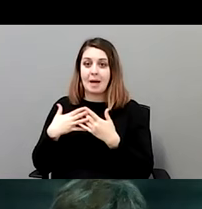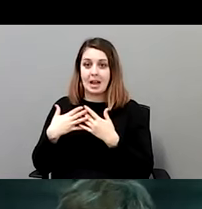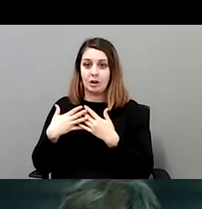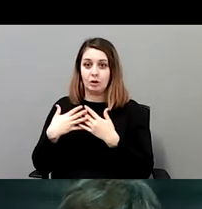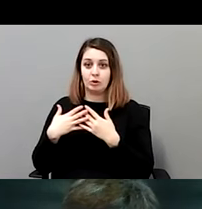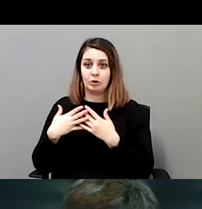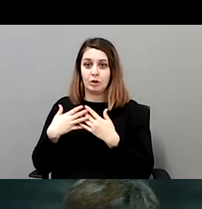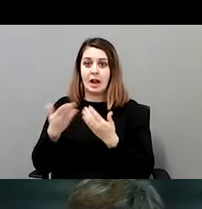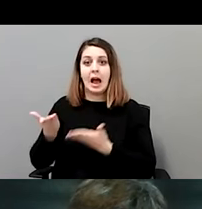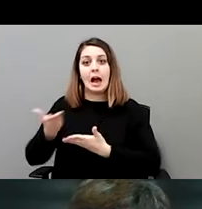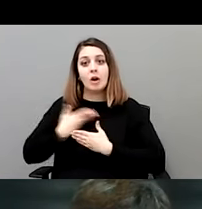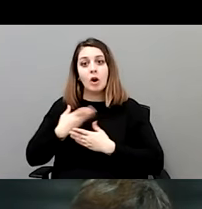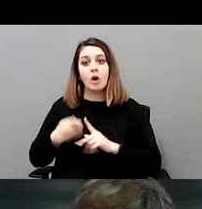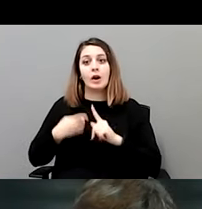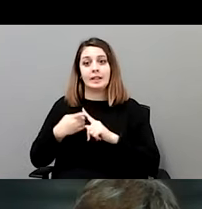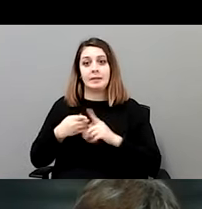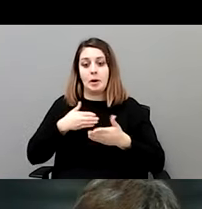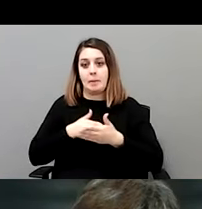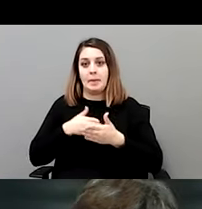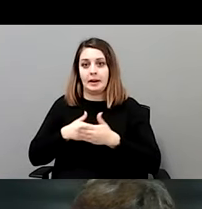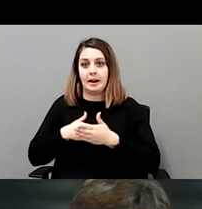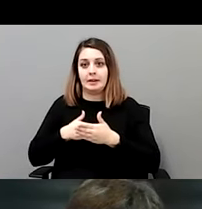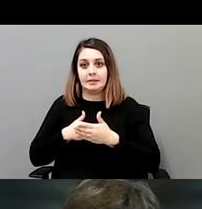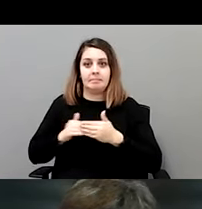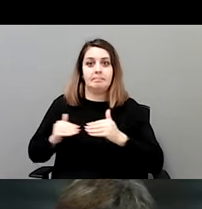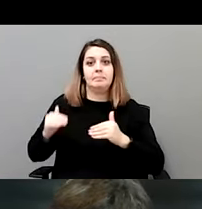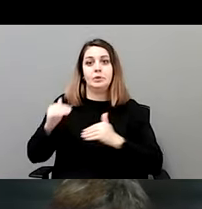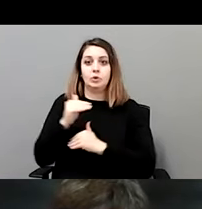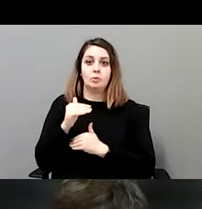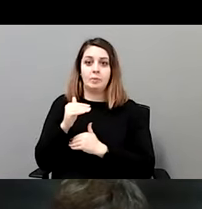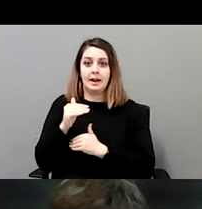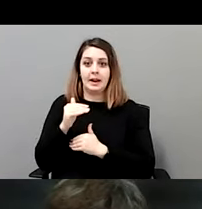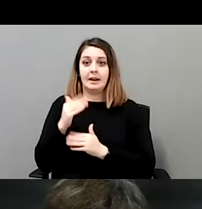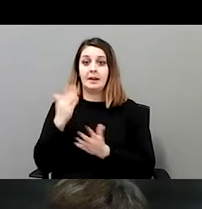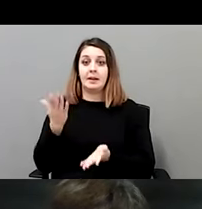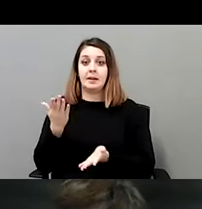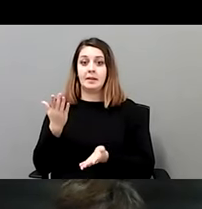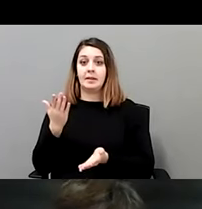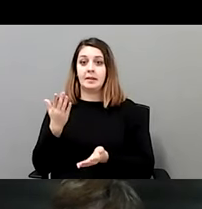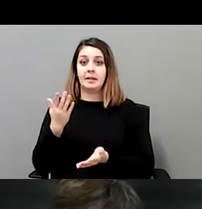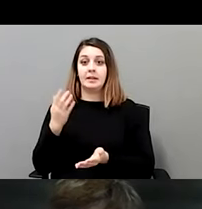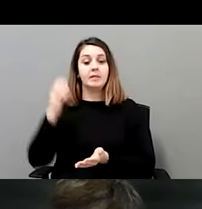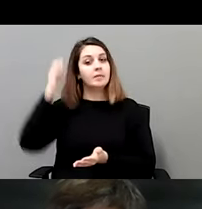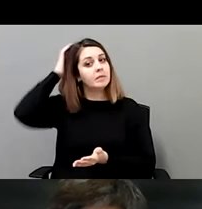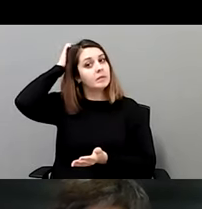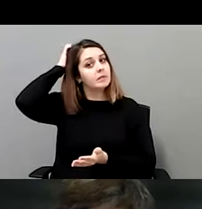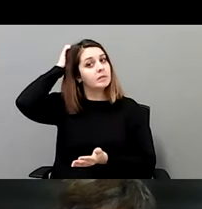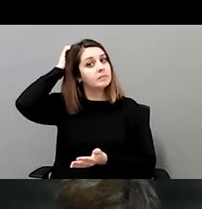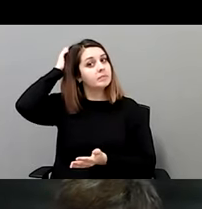me ayudasen a superar esas barreras, mientras que la sede no se